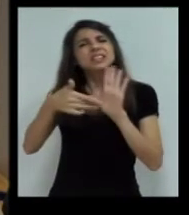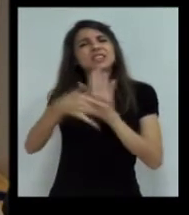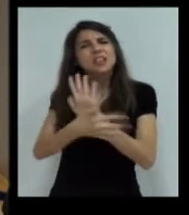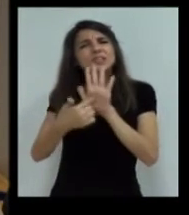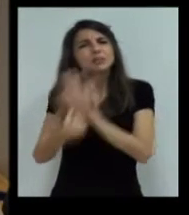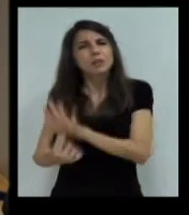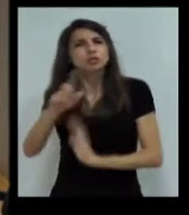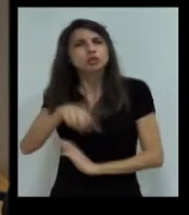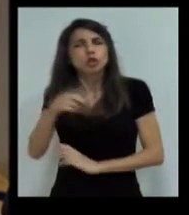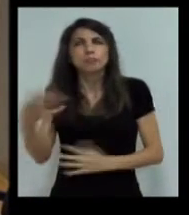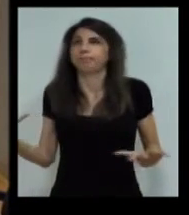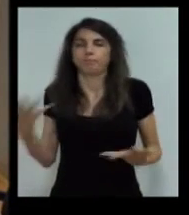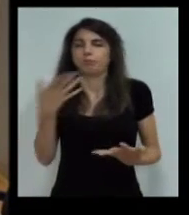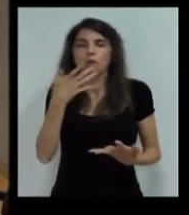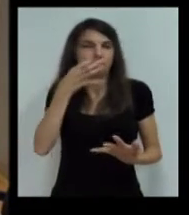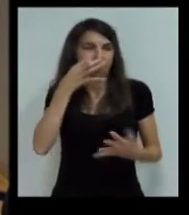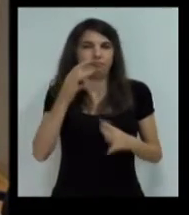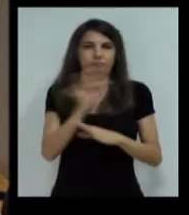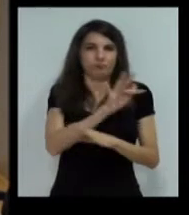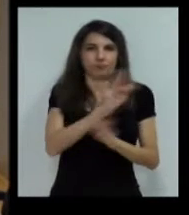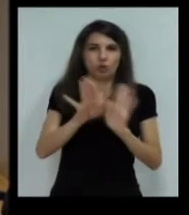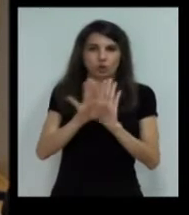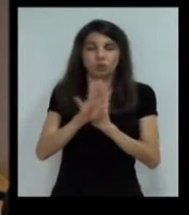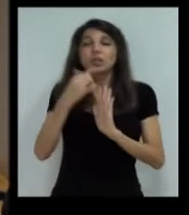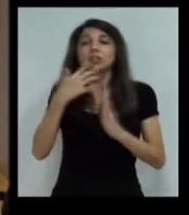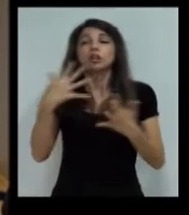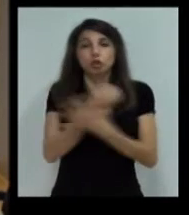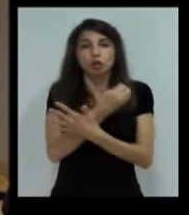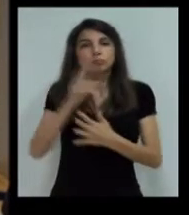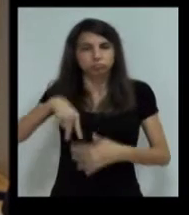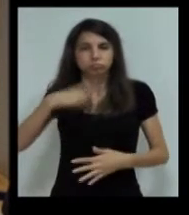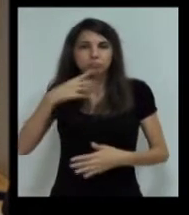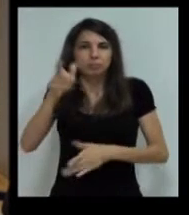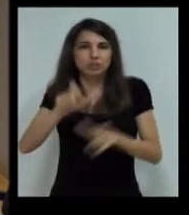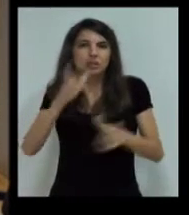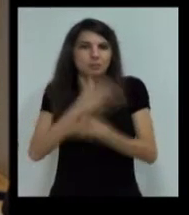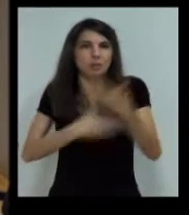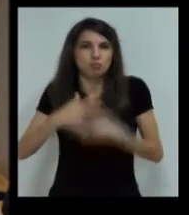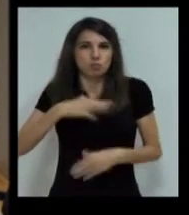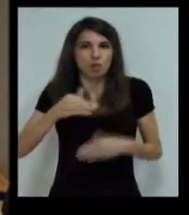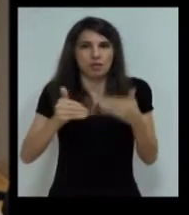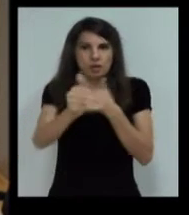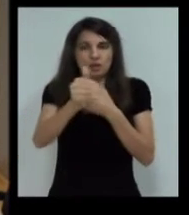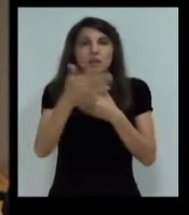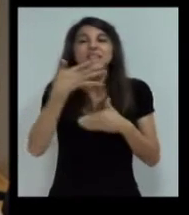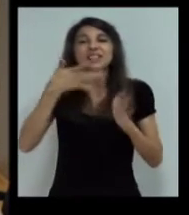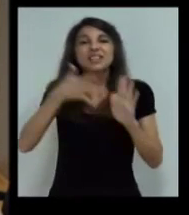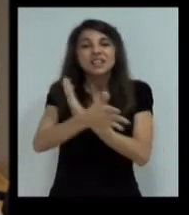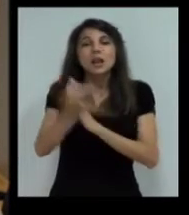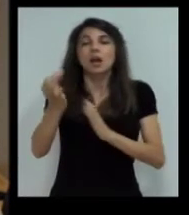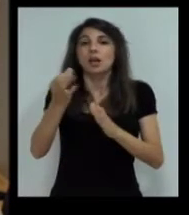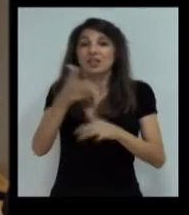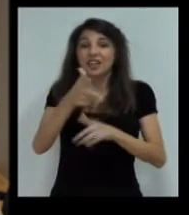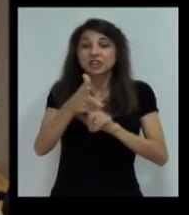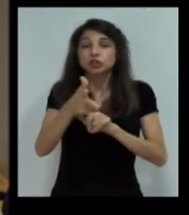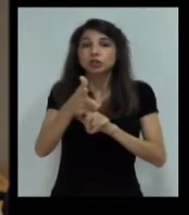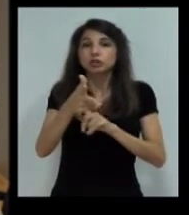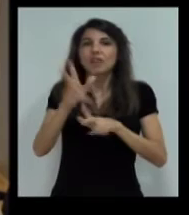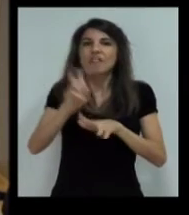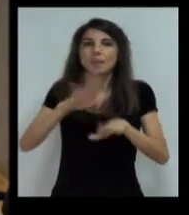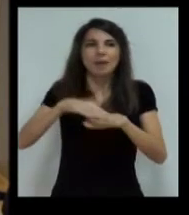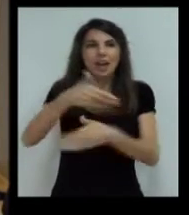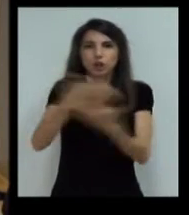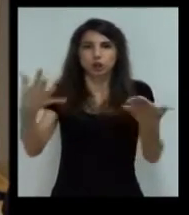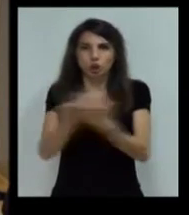con discapacidad y, por lo tanto, la aplicación de estos principios y de estos derechos son derechos para el conjunto de los ciudadanos. Y hay que pensarlos no para un